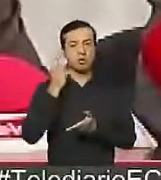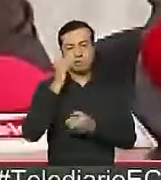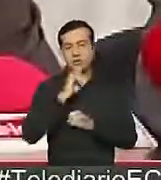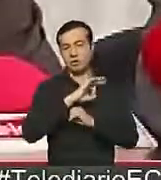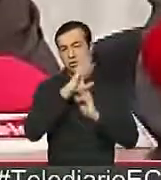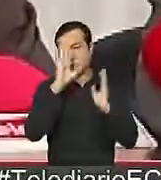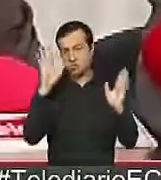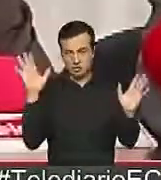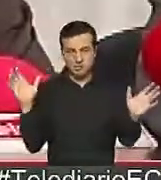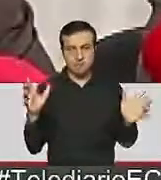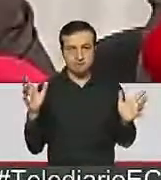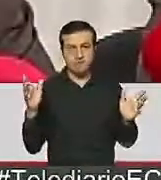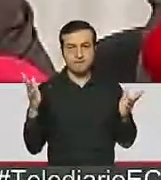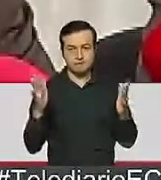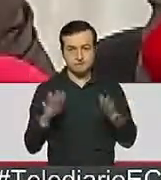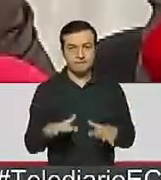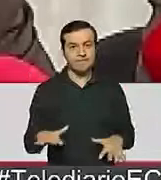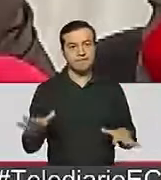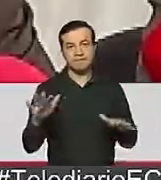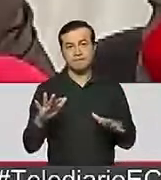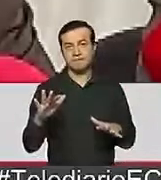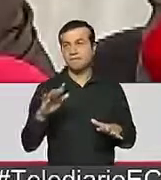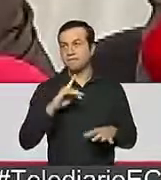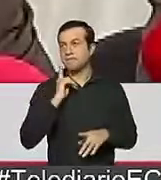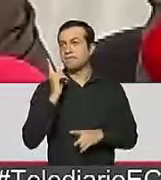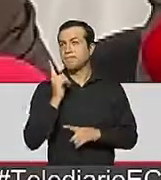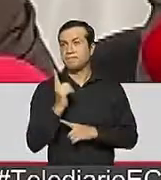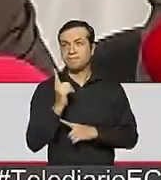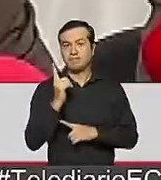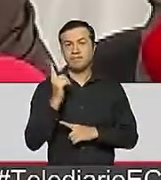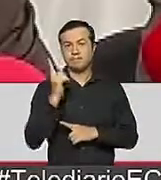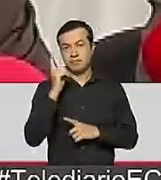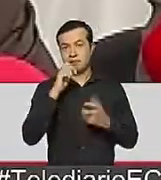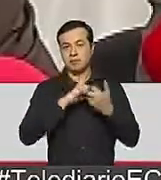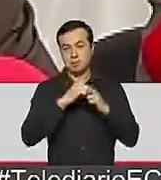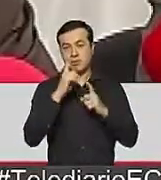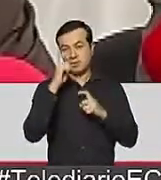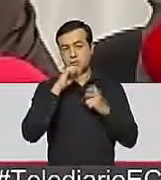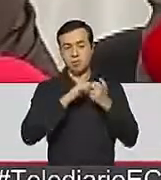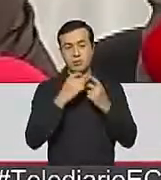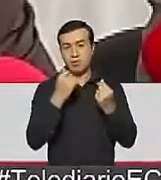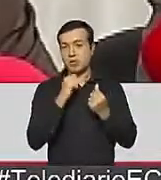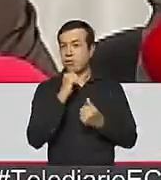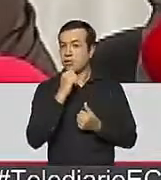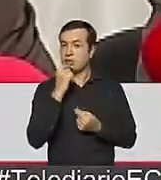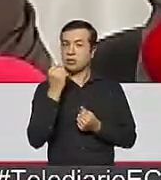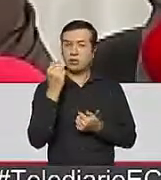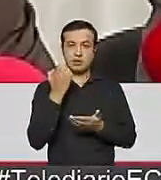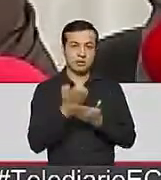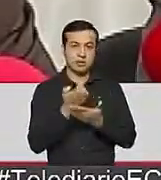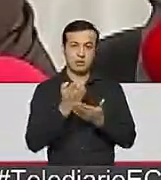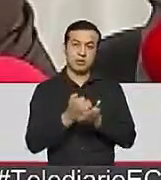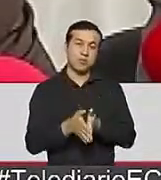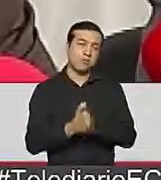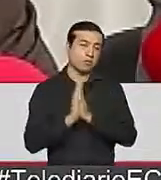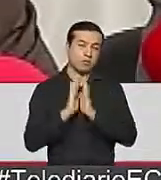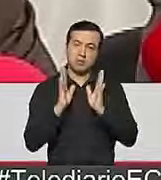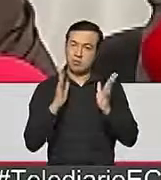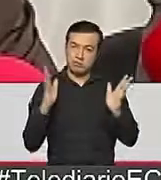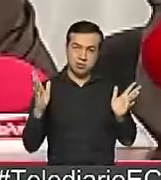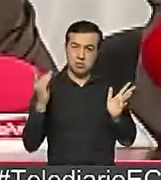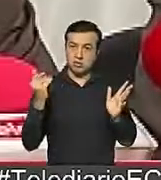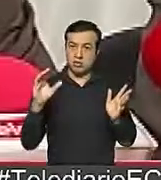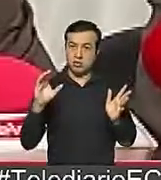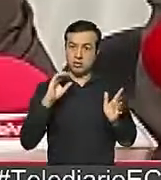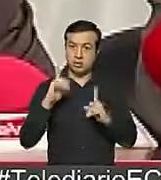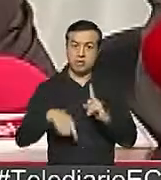las circunstancias de la penuria fiscal nacional y no hemos solicitado